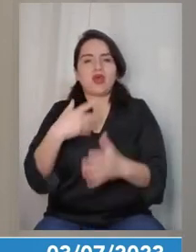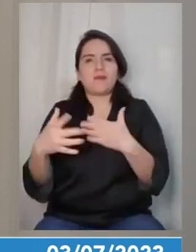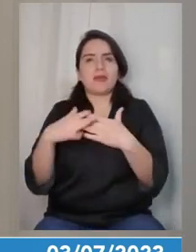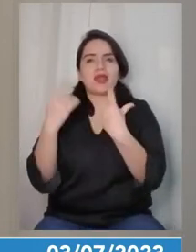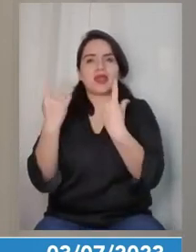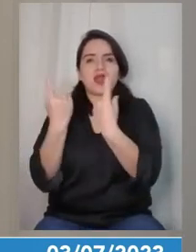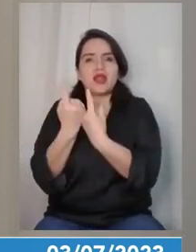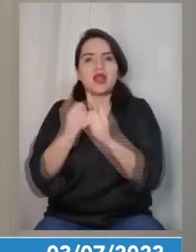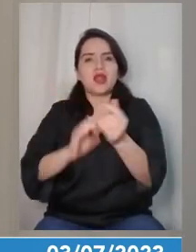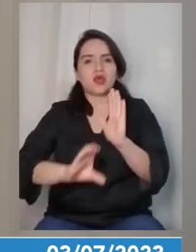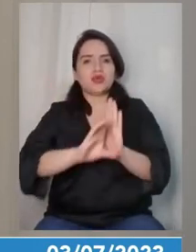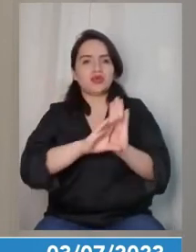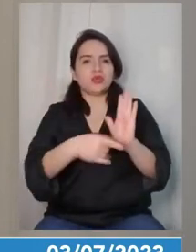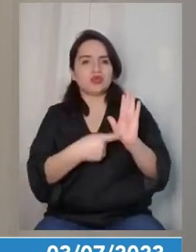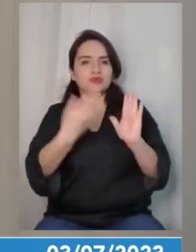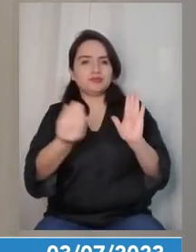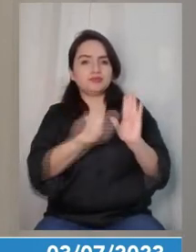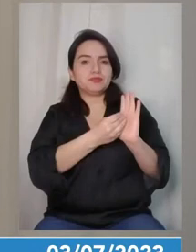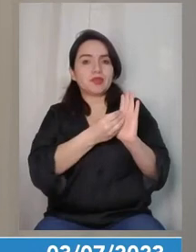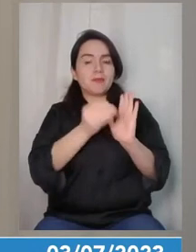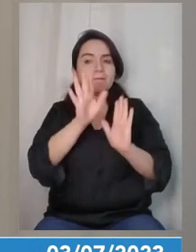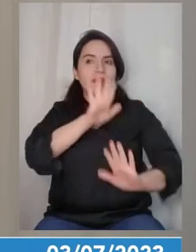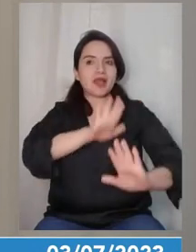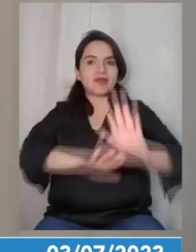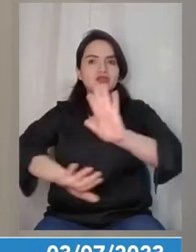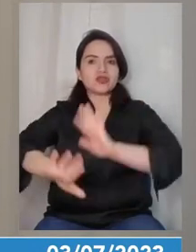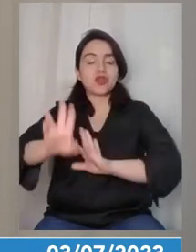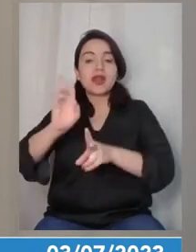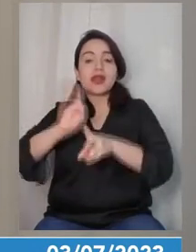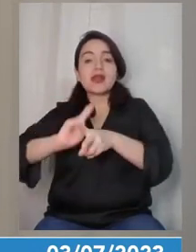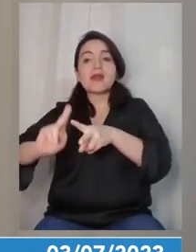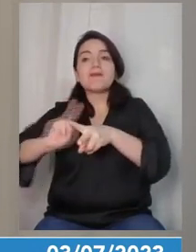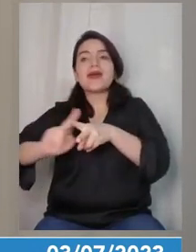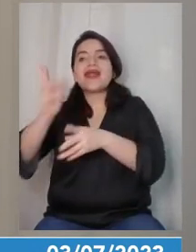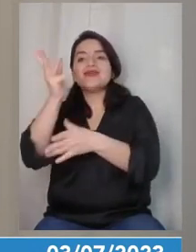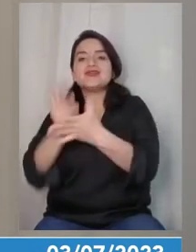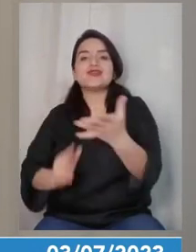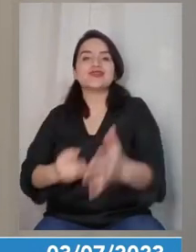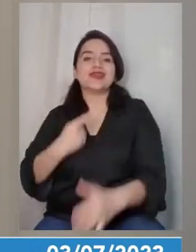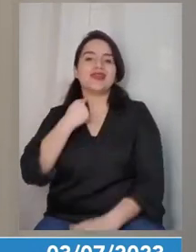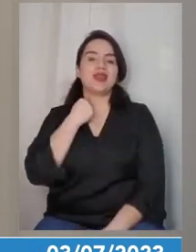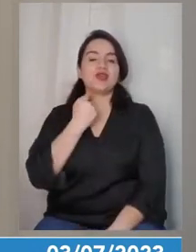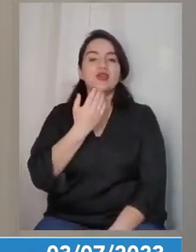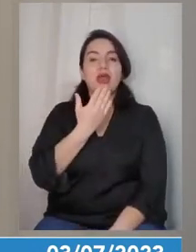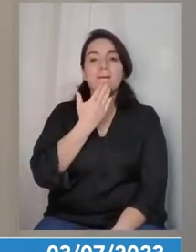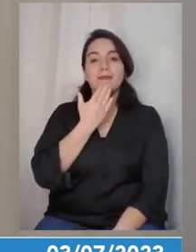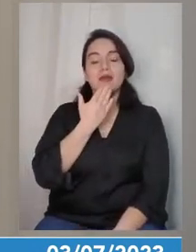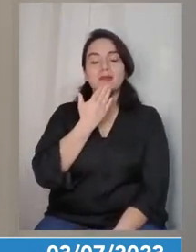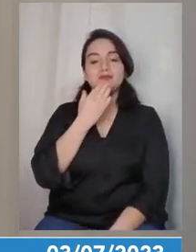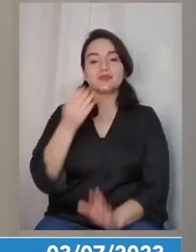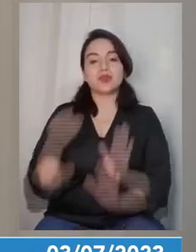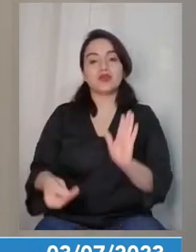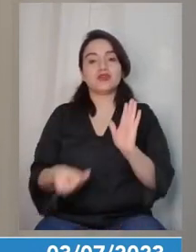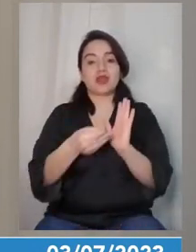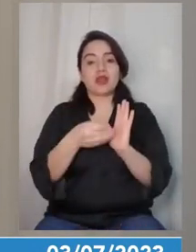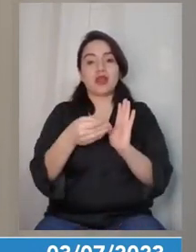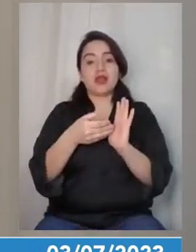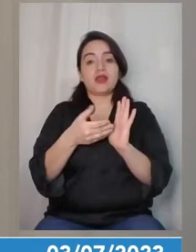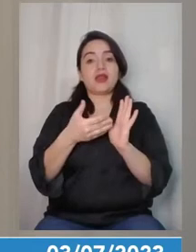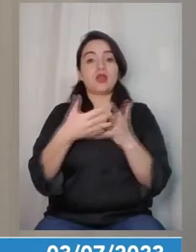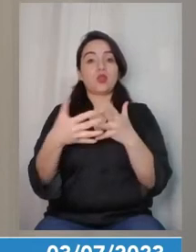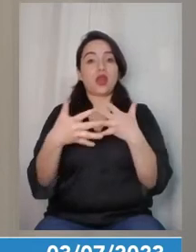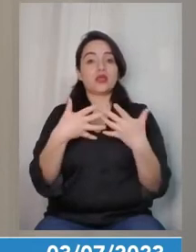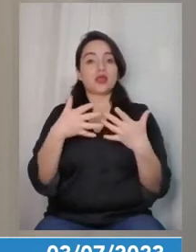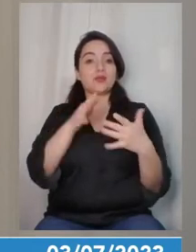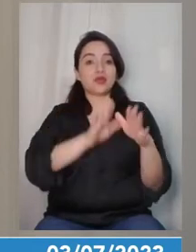la prevención y la reparación del daño ambiental. Y también consagrar que la protección del medio ambiente es suficiente razón de las limitaciones